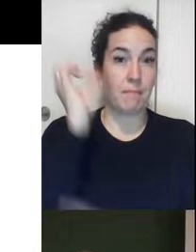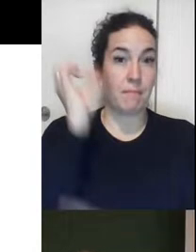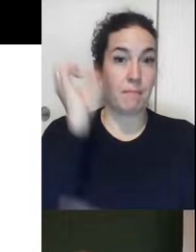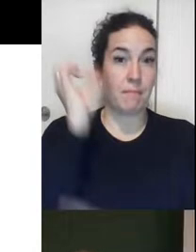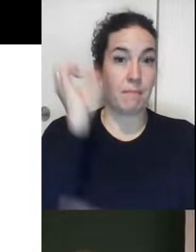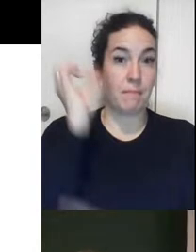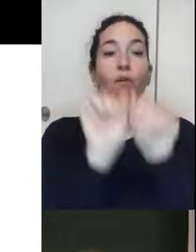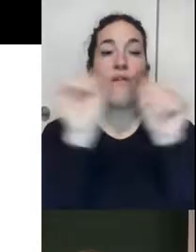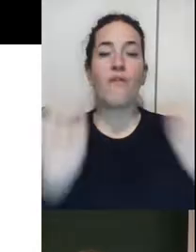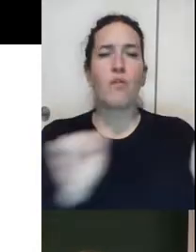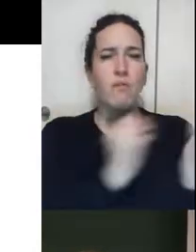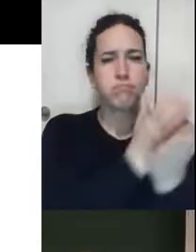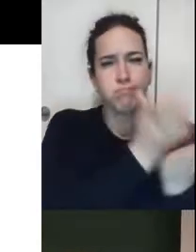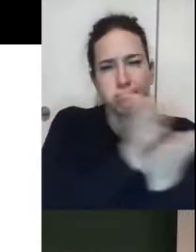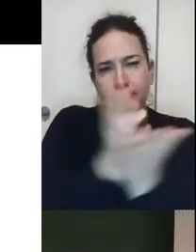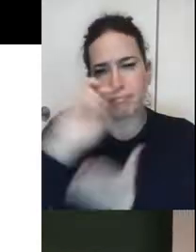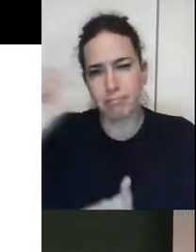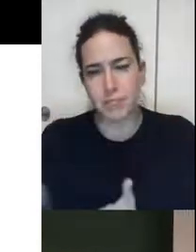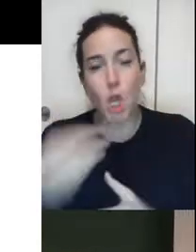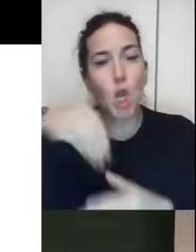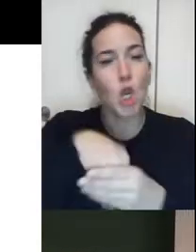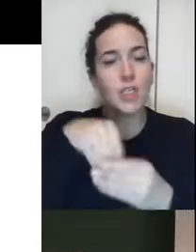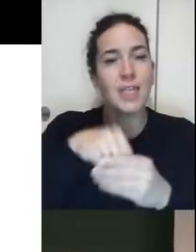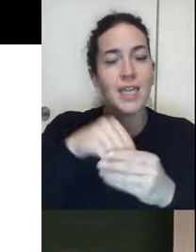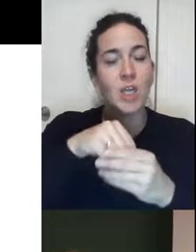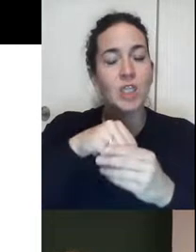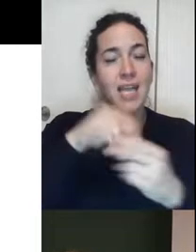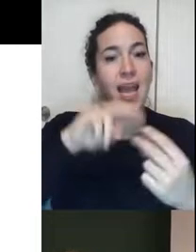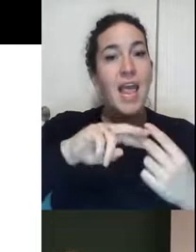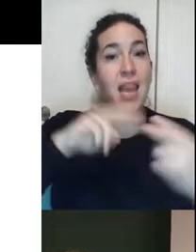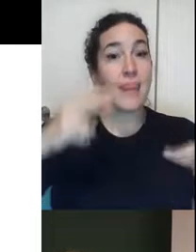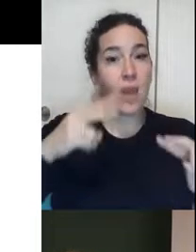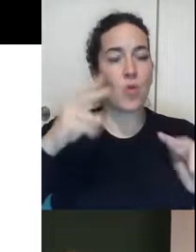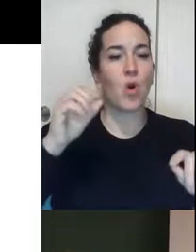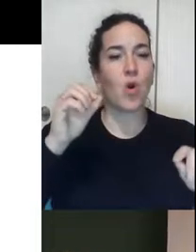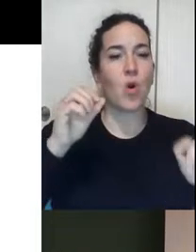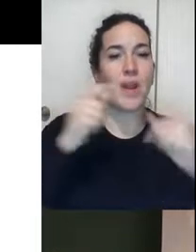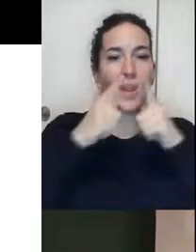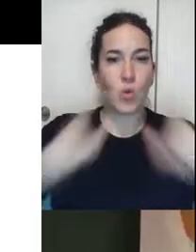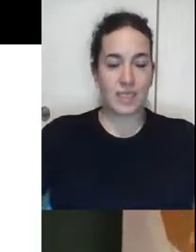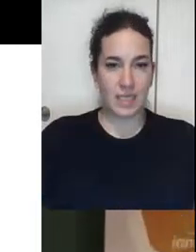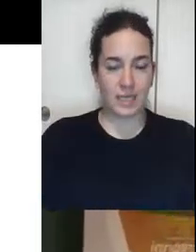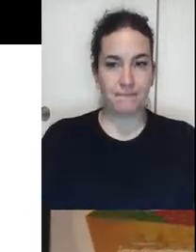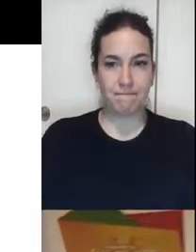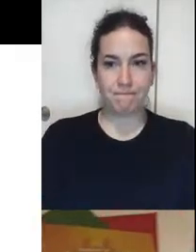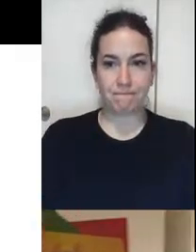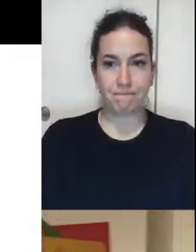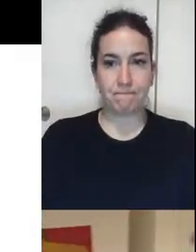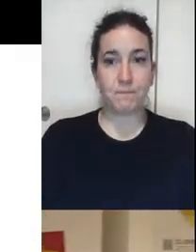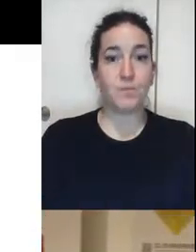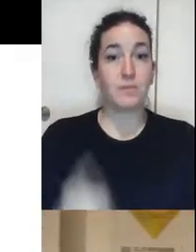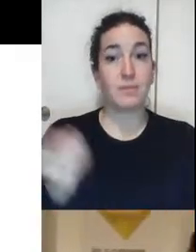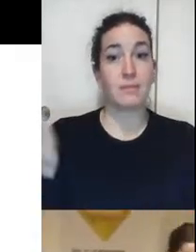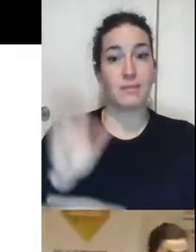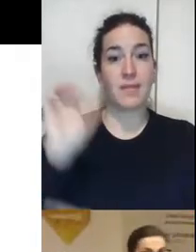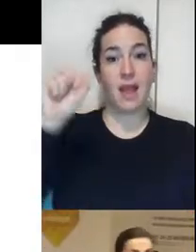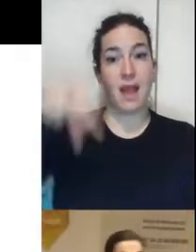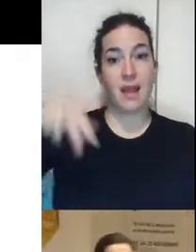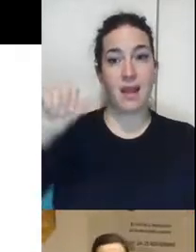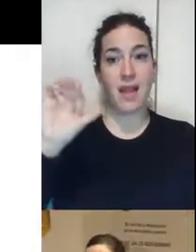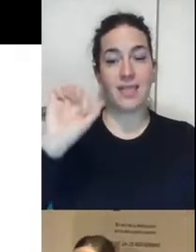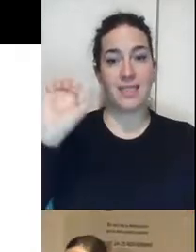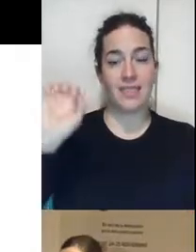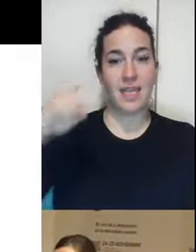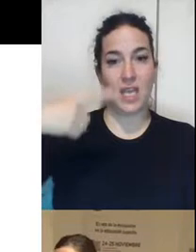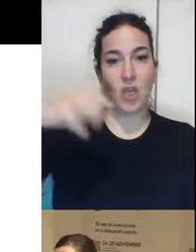forma multimodal contenidos de neurolingüística, presentada esta comunicación por Ana Segovia Gordillo y